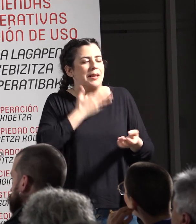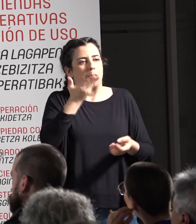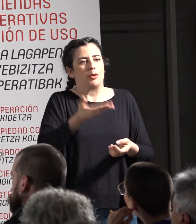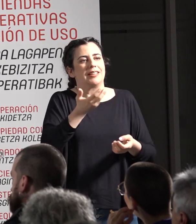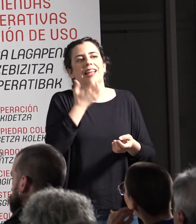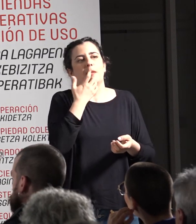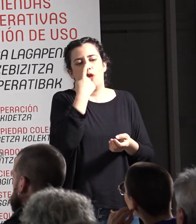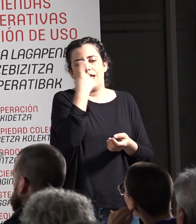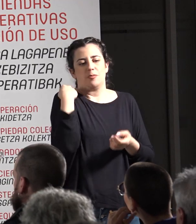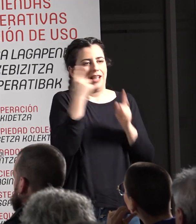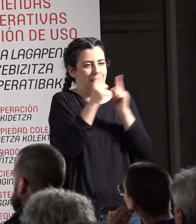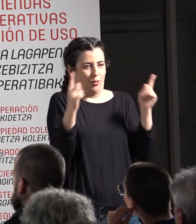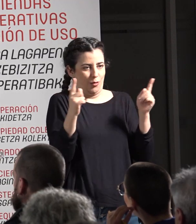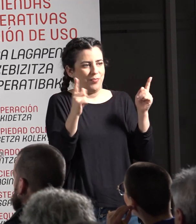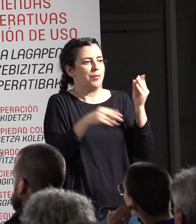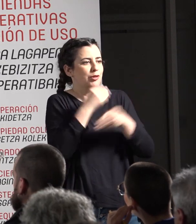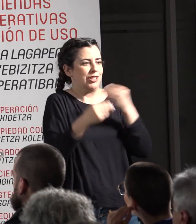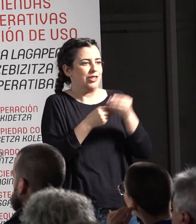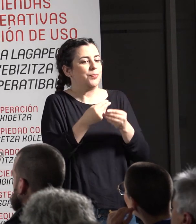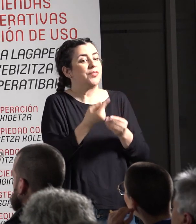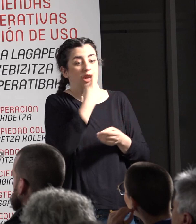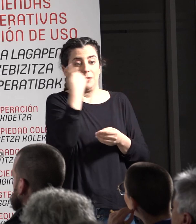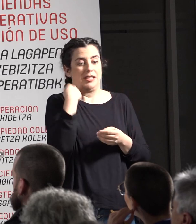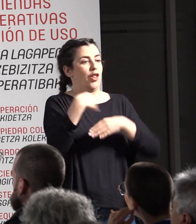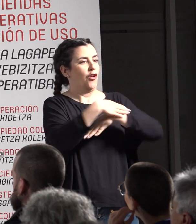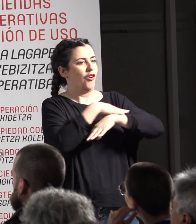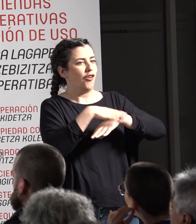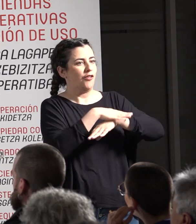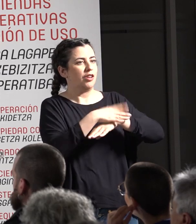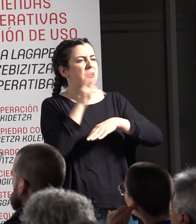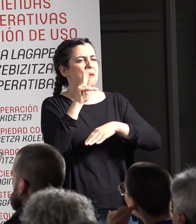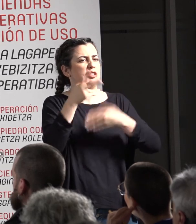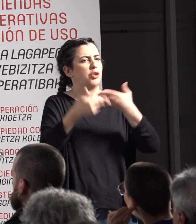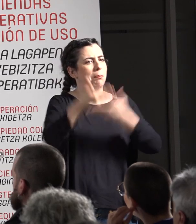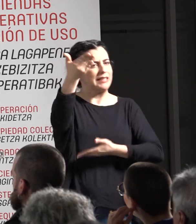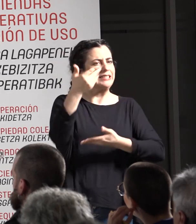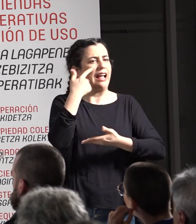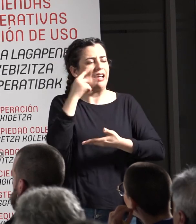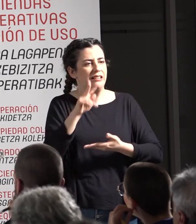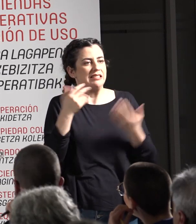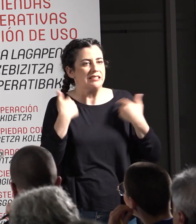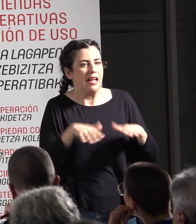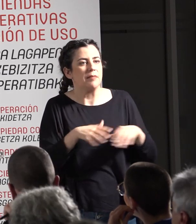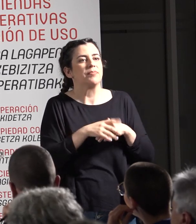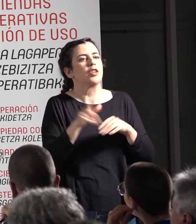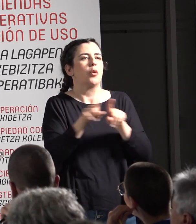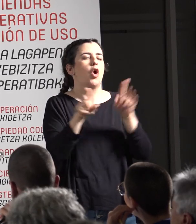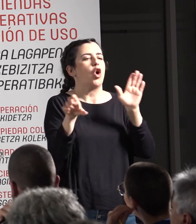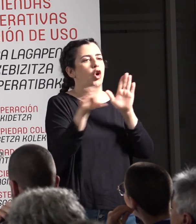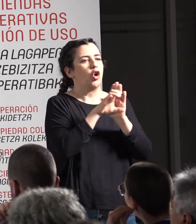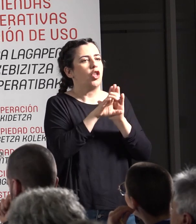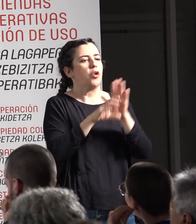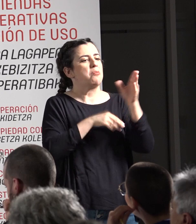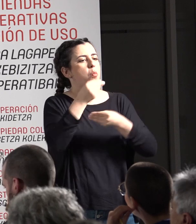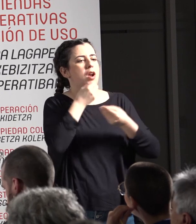el año pasado. El año pasado el gobierno, lo habréis oído en prensa, estableció un código de buenas prácticas al que